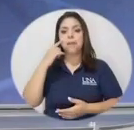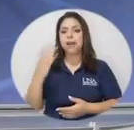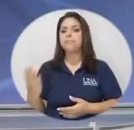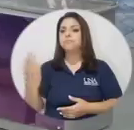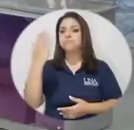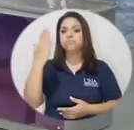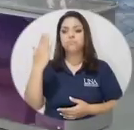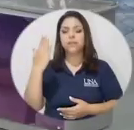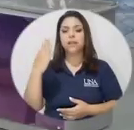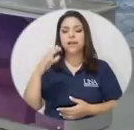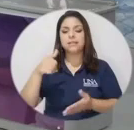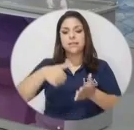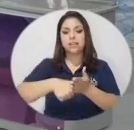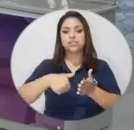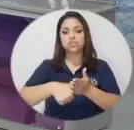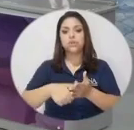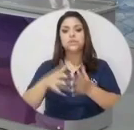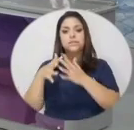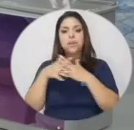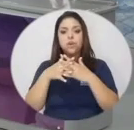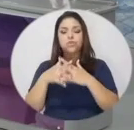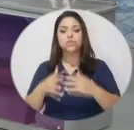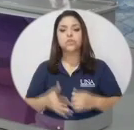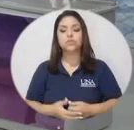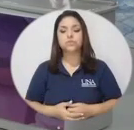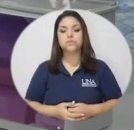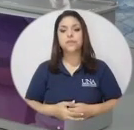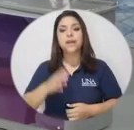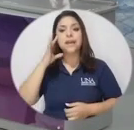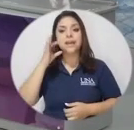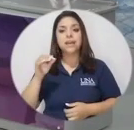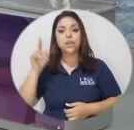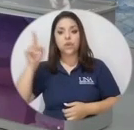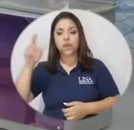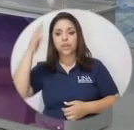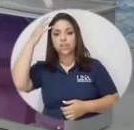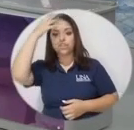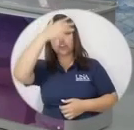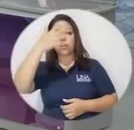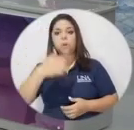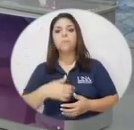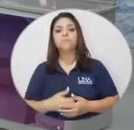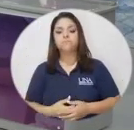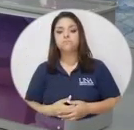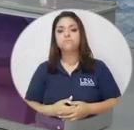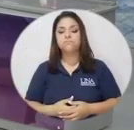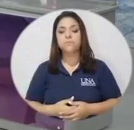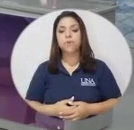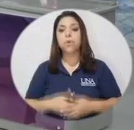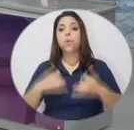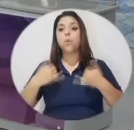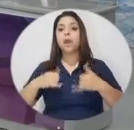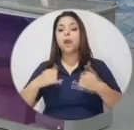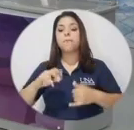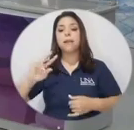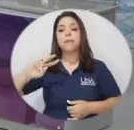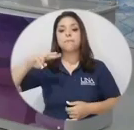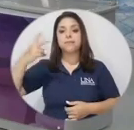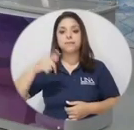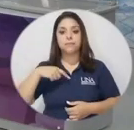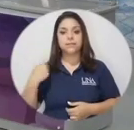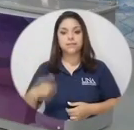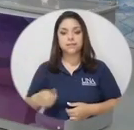noviembre? Yo creo que en el caso de Trump hay que decir que Trump es él y que el vicepresidente juega un papel secundario, así de